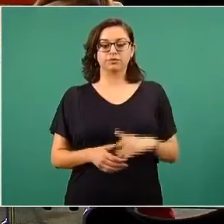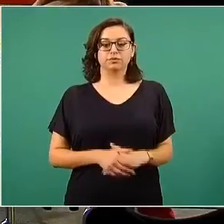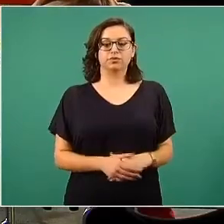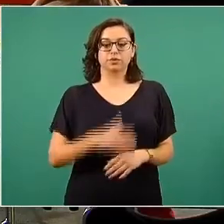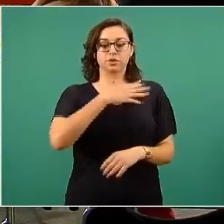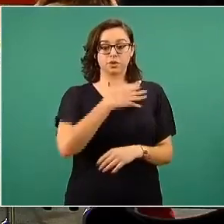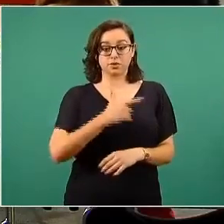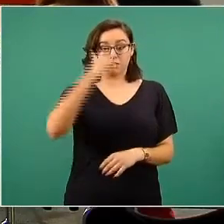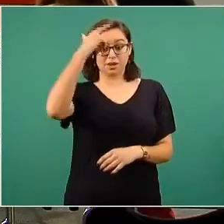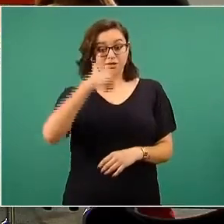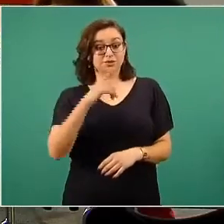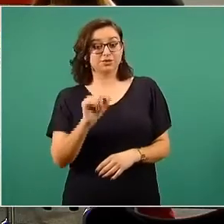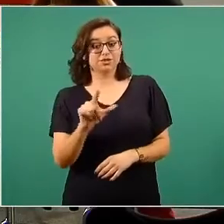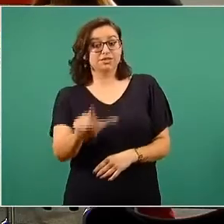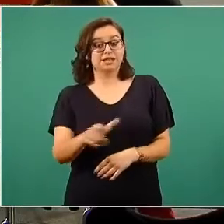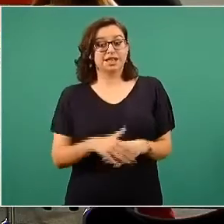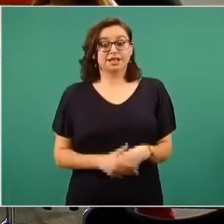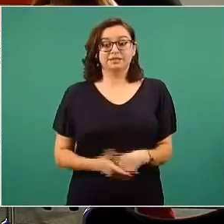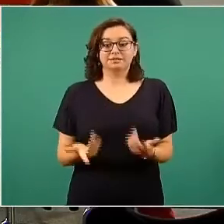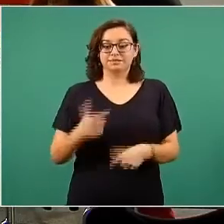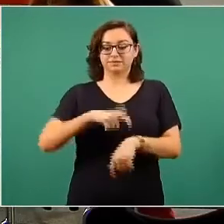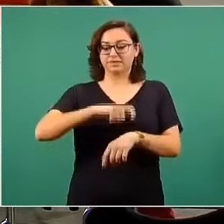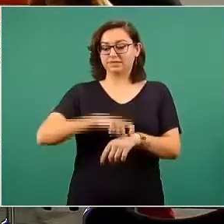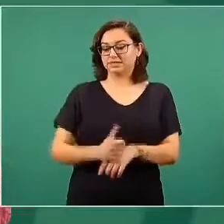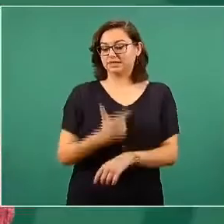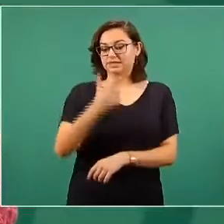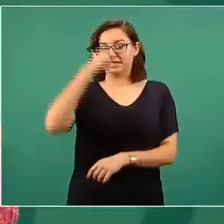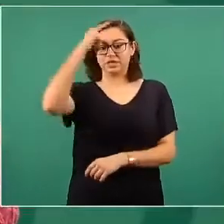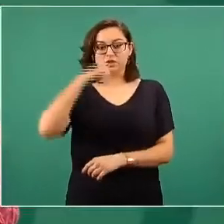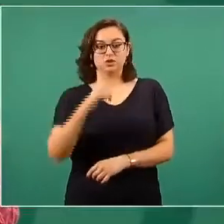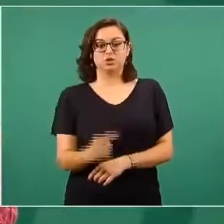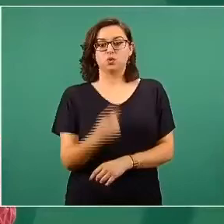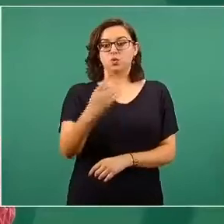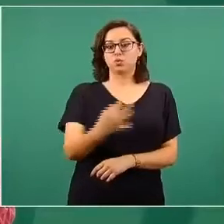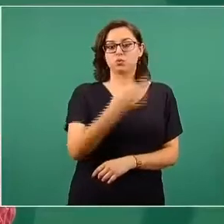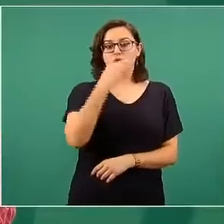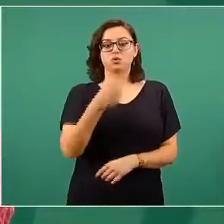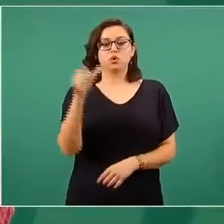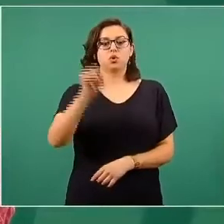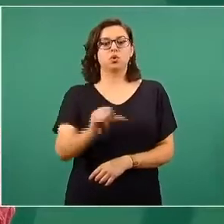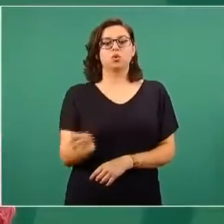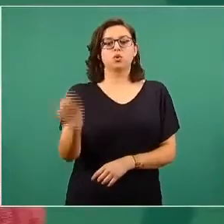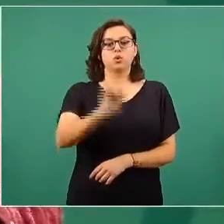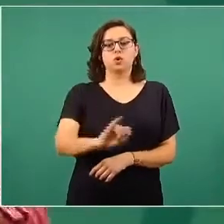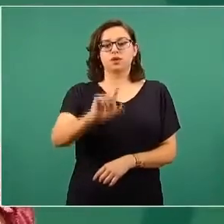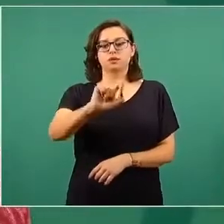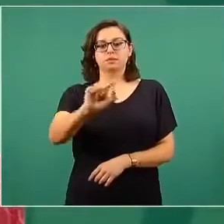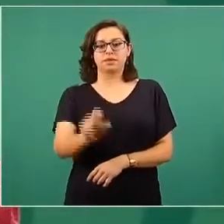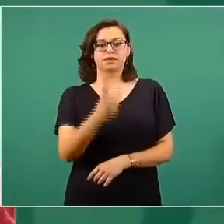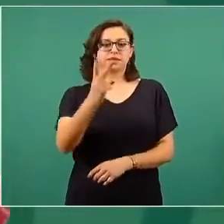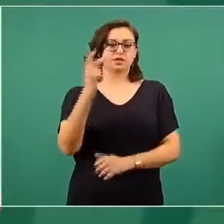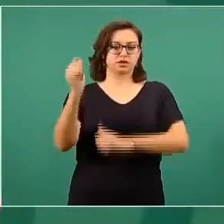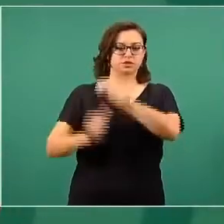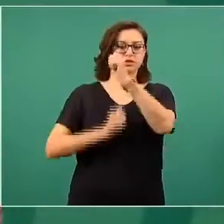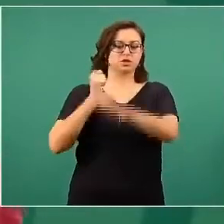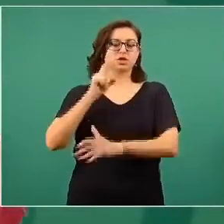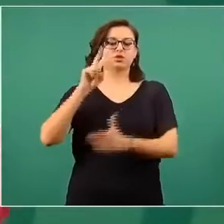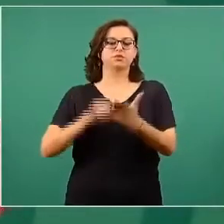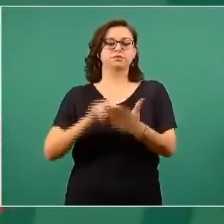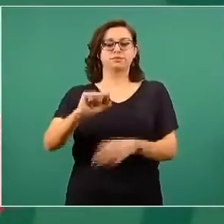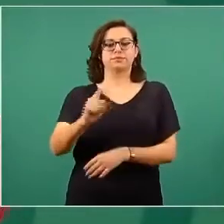Son las 19 horas con 1 minuto de este jueves 22 de abril de